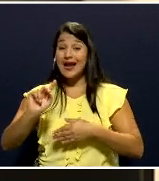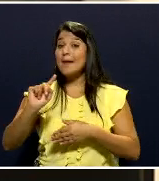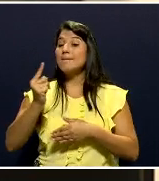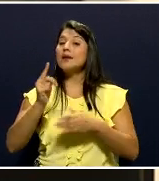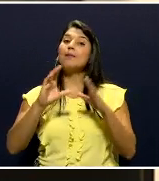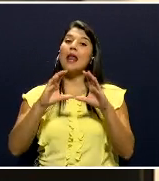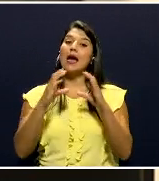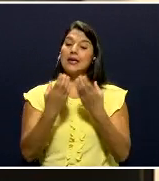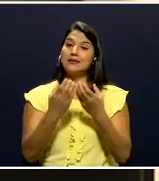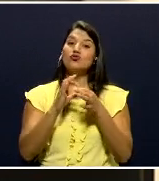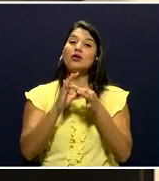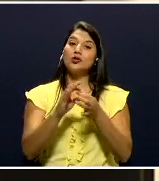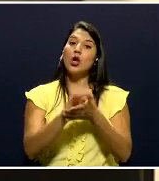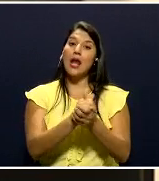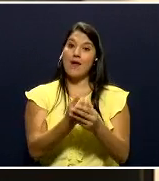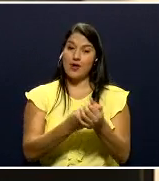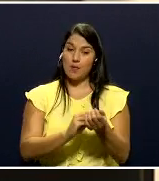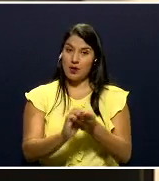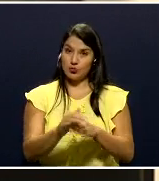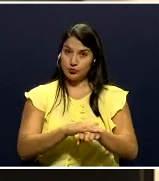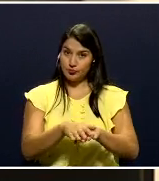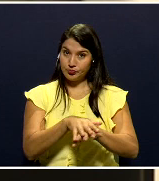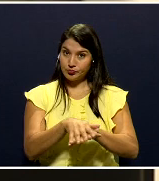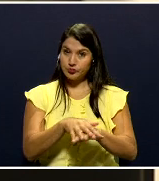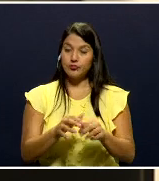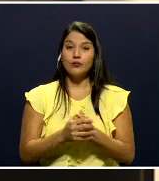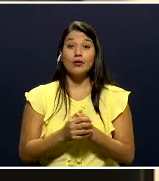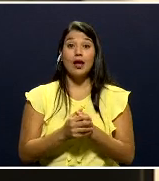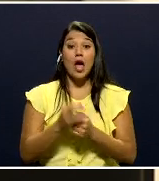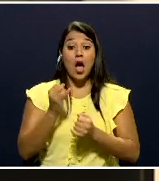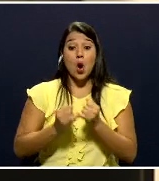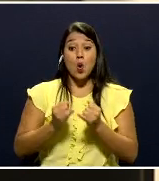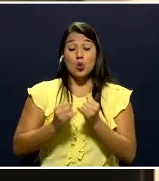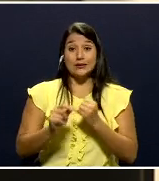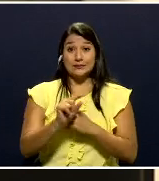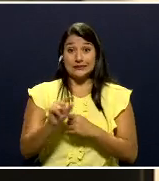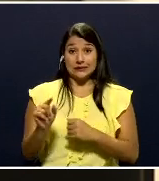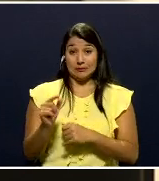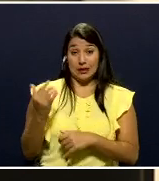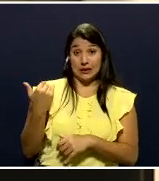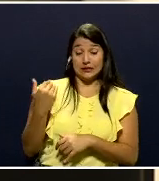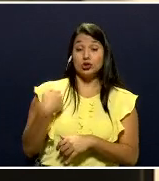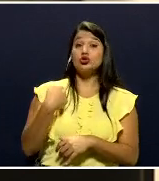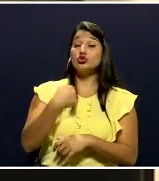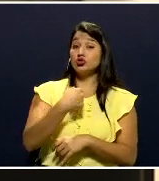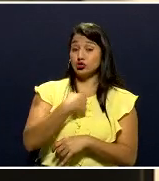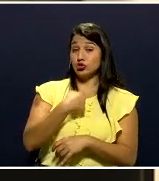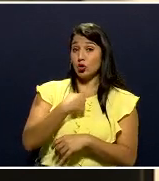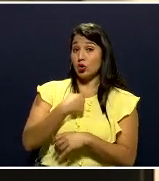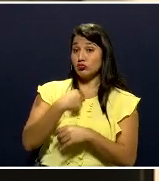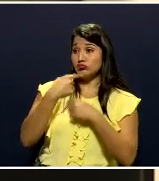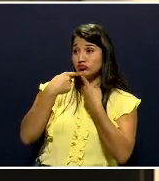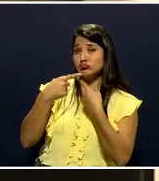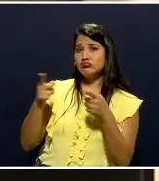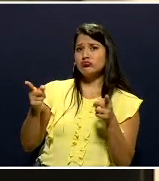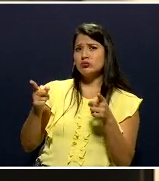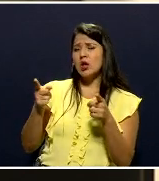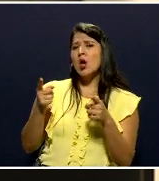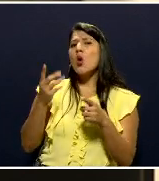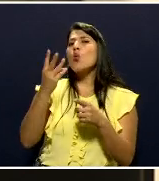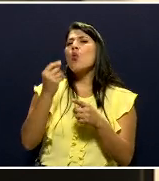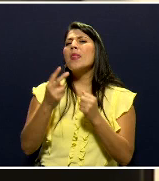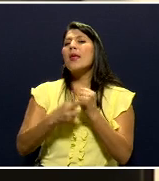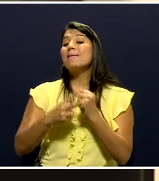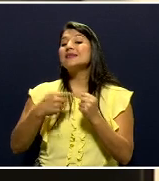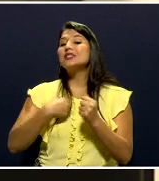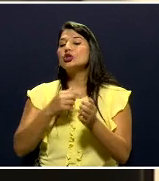clase es sobre lavado de manos. En las últimas semanas yo he estado contando aproximadamente cuántas veces al día